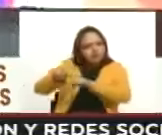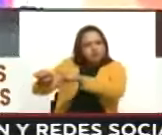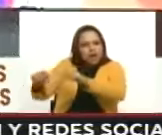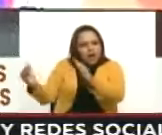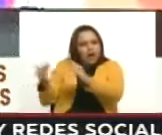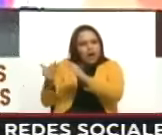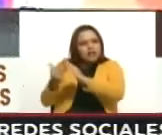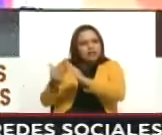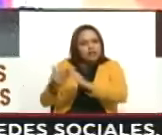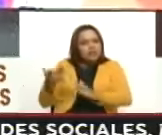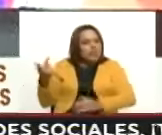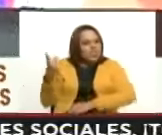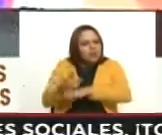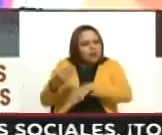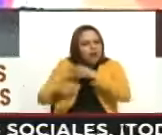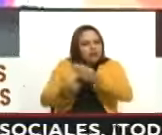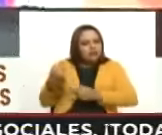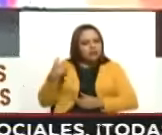¿Qué debo hacer yo?